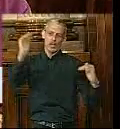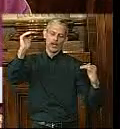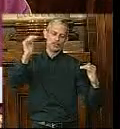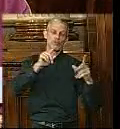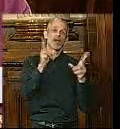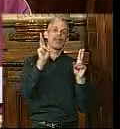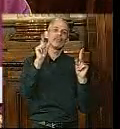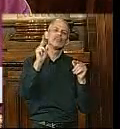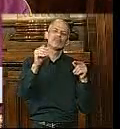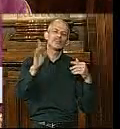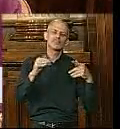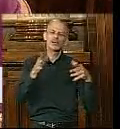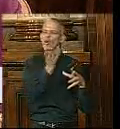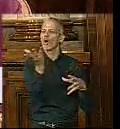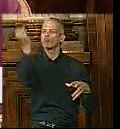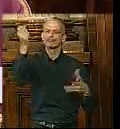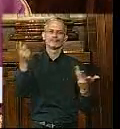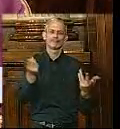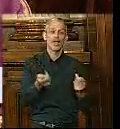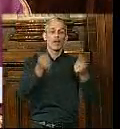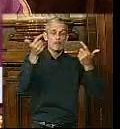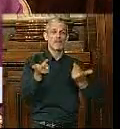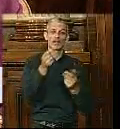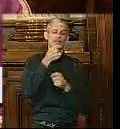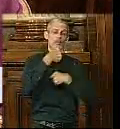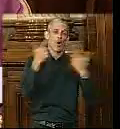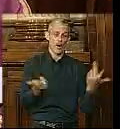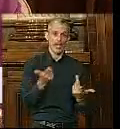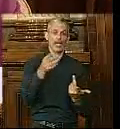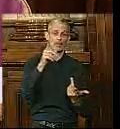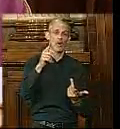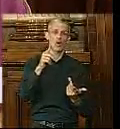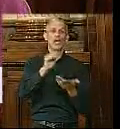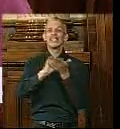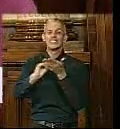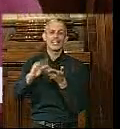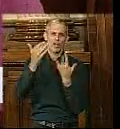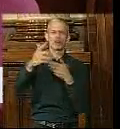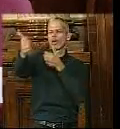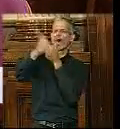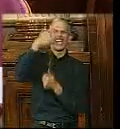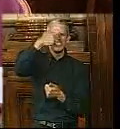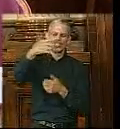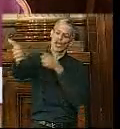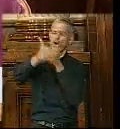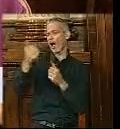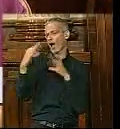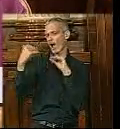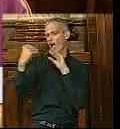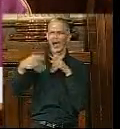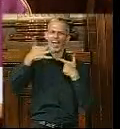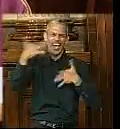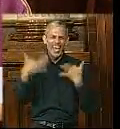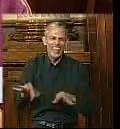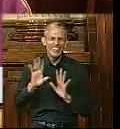la llegada, se les hace muy difícil, es mucho más fácil que entre la gente con quien los senadores se pueden entender más fácil. Claro.